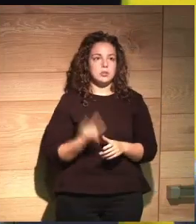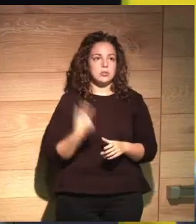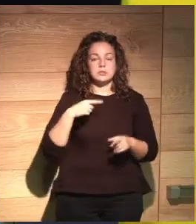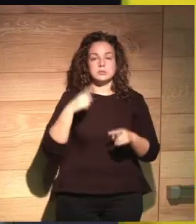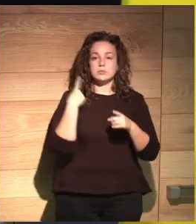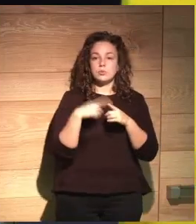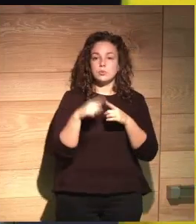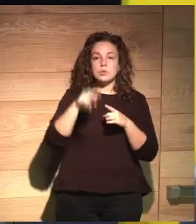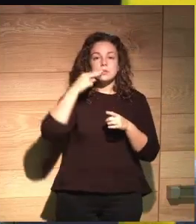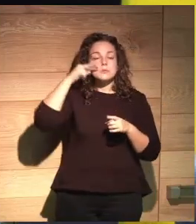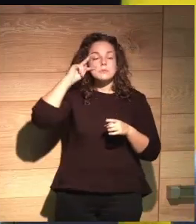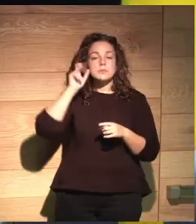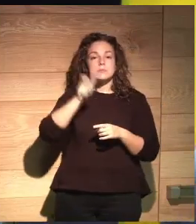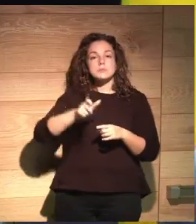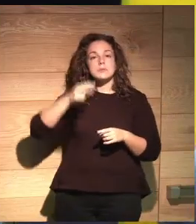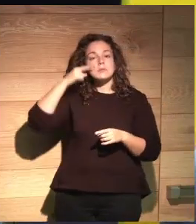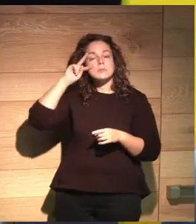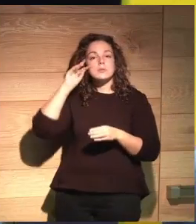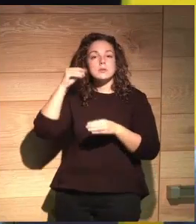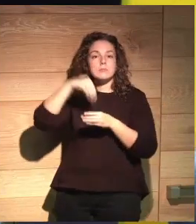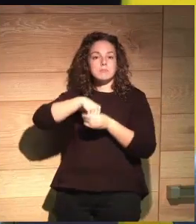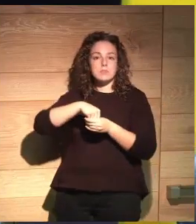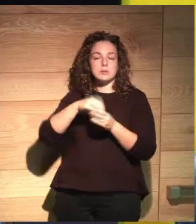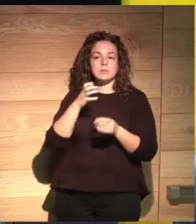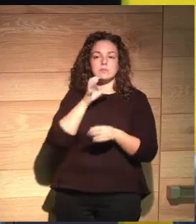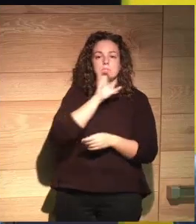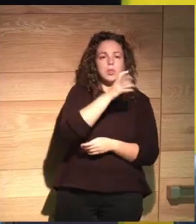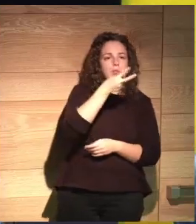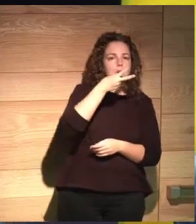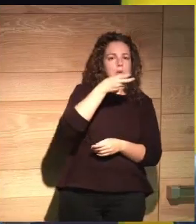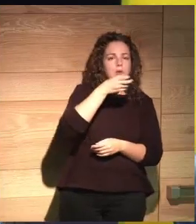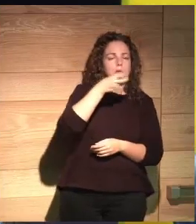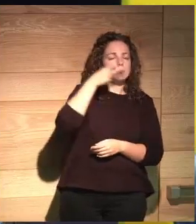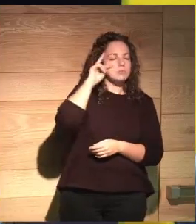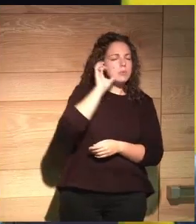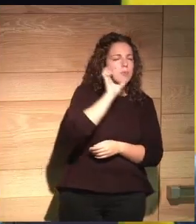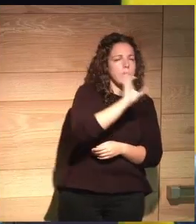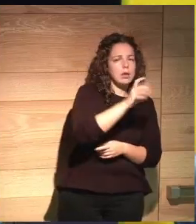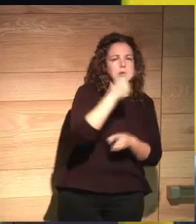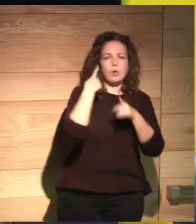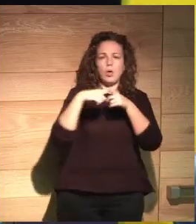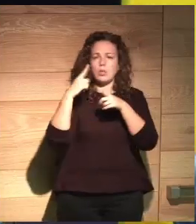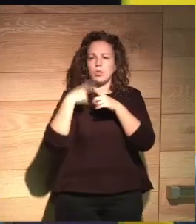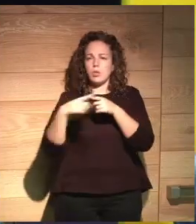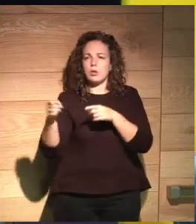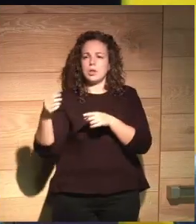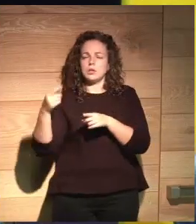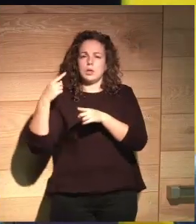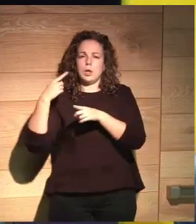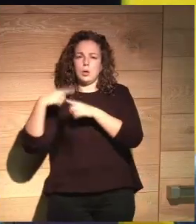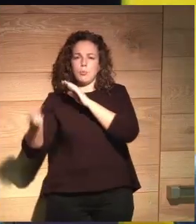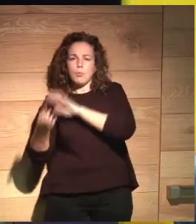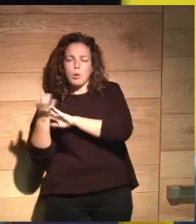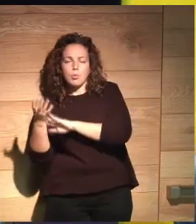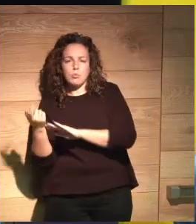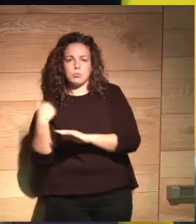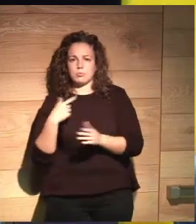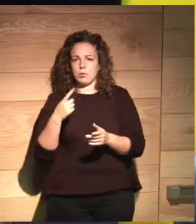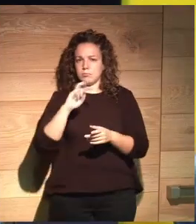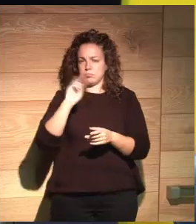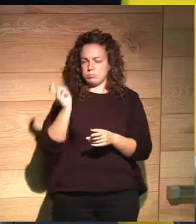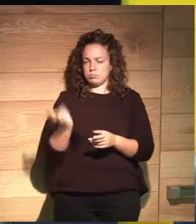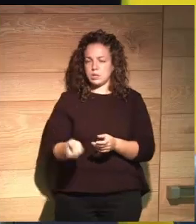una serie de expertos expertos sobre países sobre condiciones sobre productos sobre lo que fuere y ese